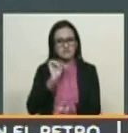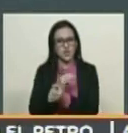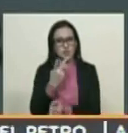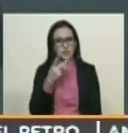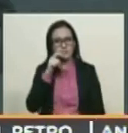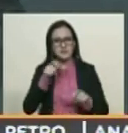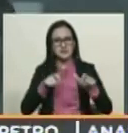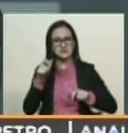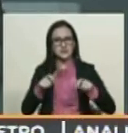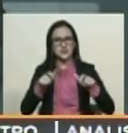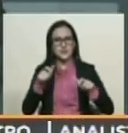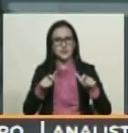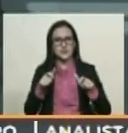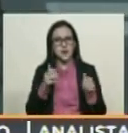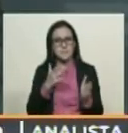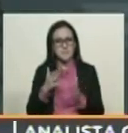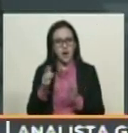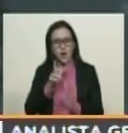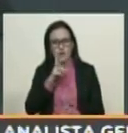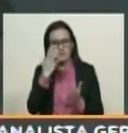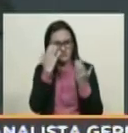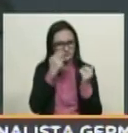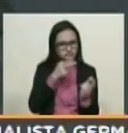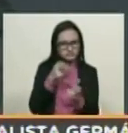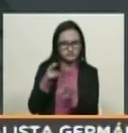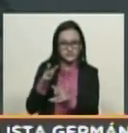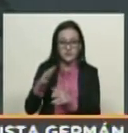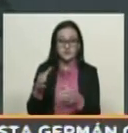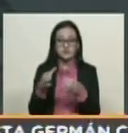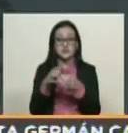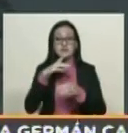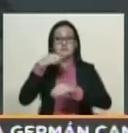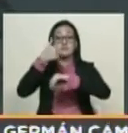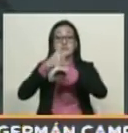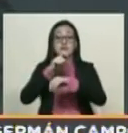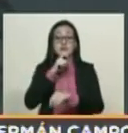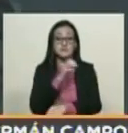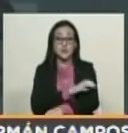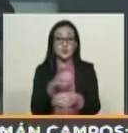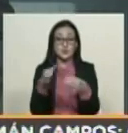cómo se frustró este plan terrorista encabezado por el partido Voluntad Popular.